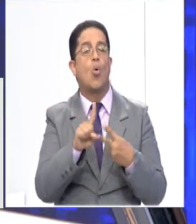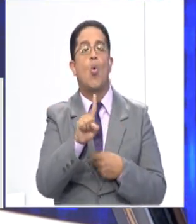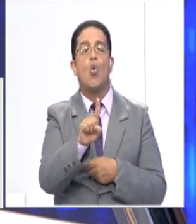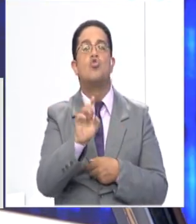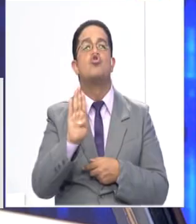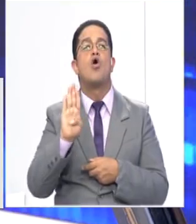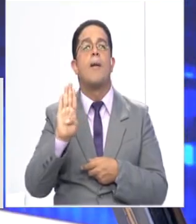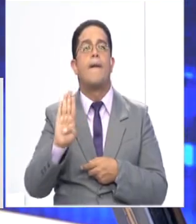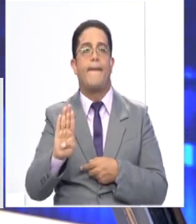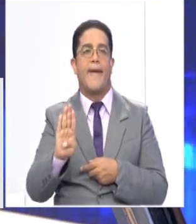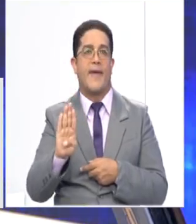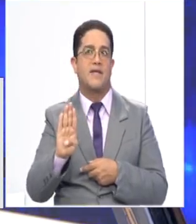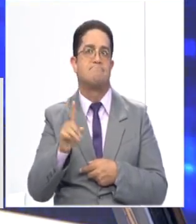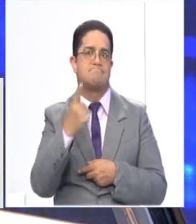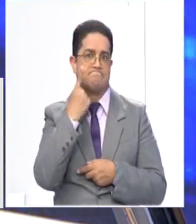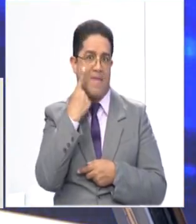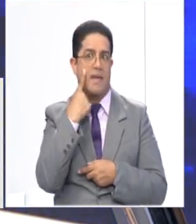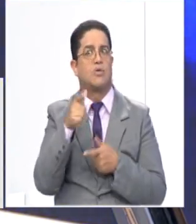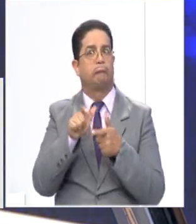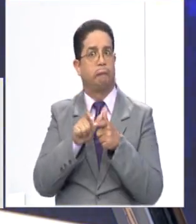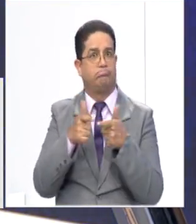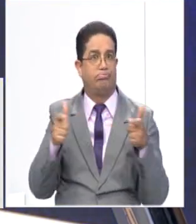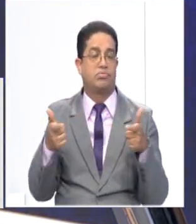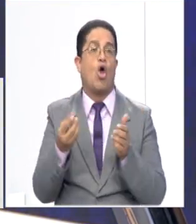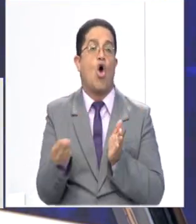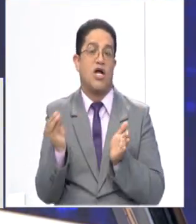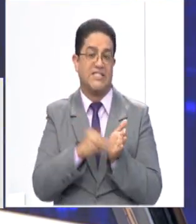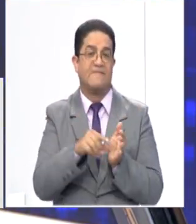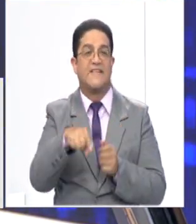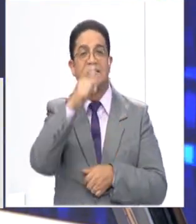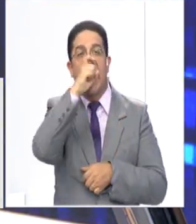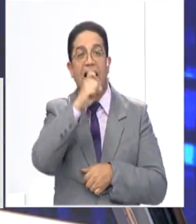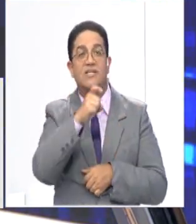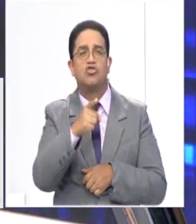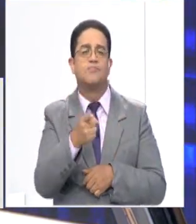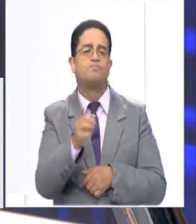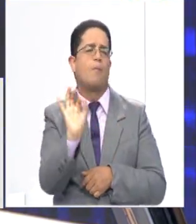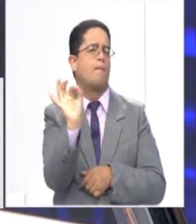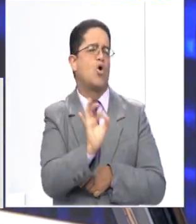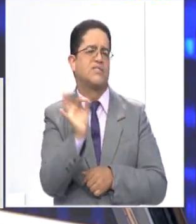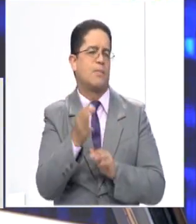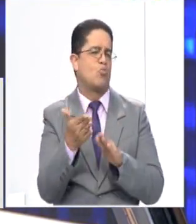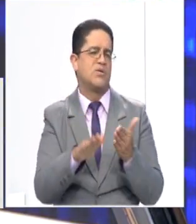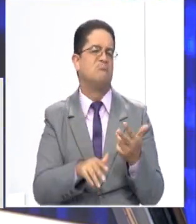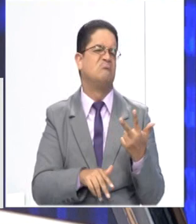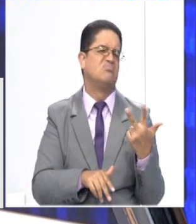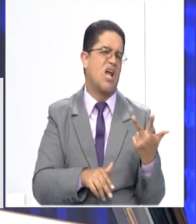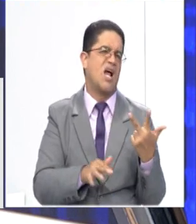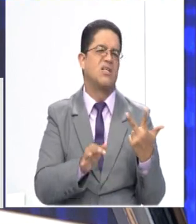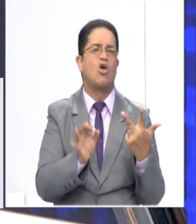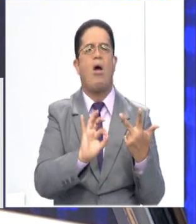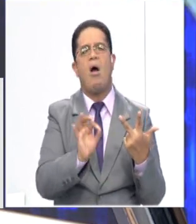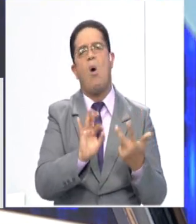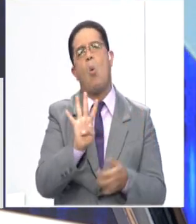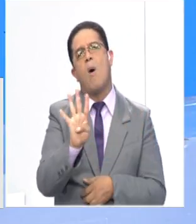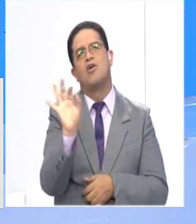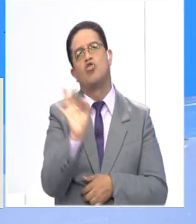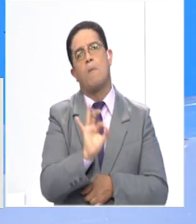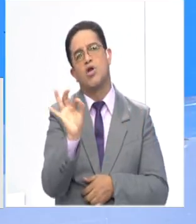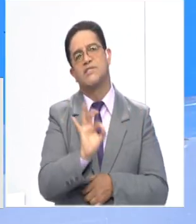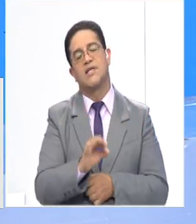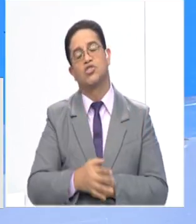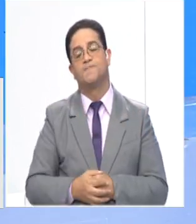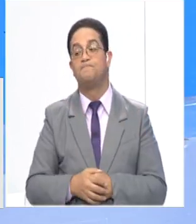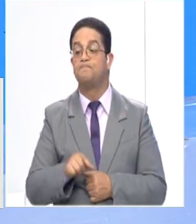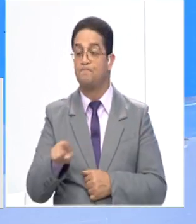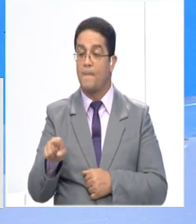el que ha llamado la atención en este año. La mortalidad va de 3 al 4%. Naibelis Pinel